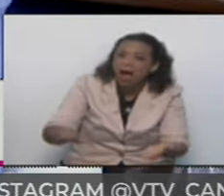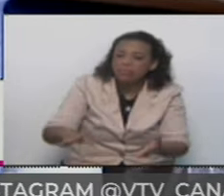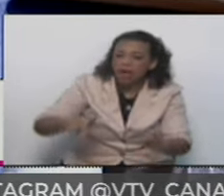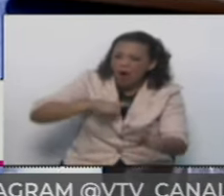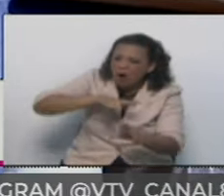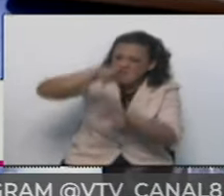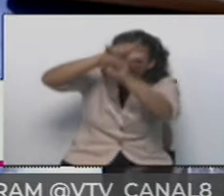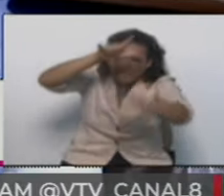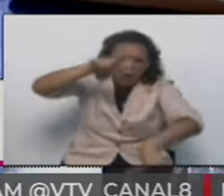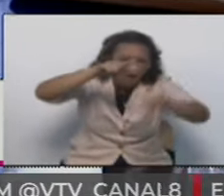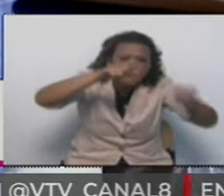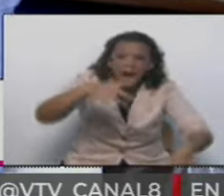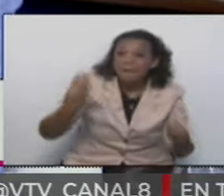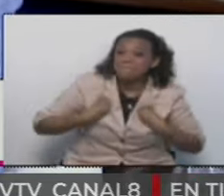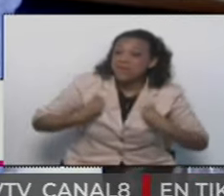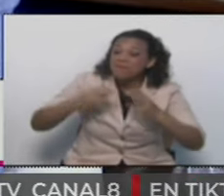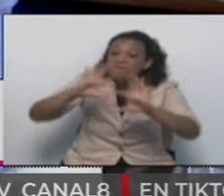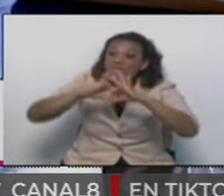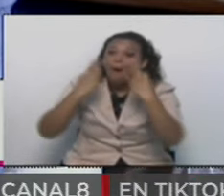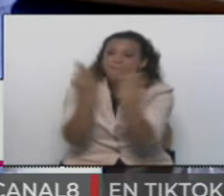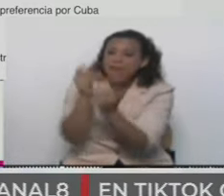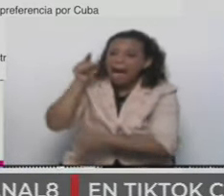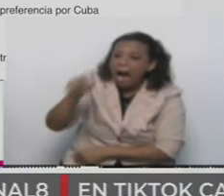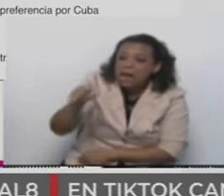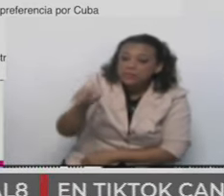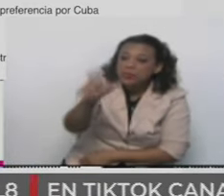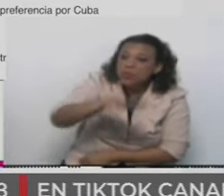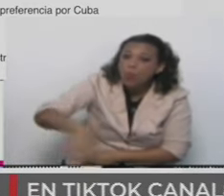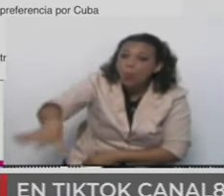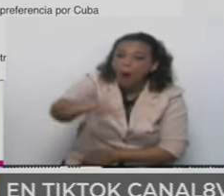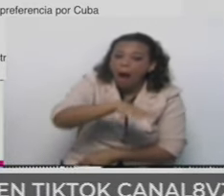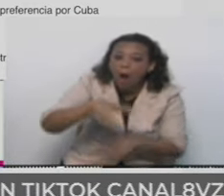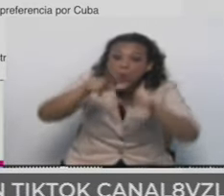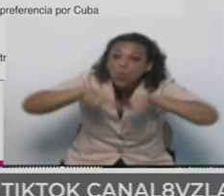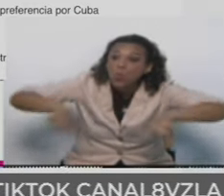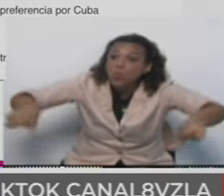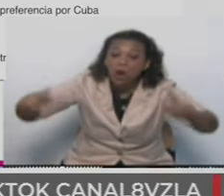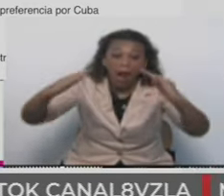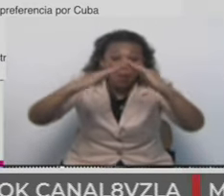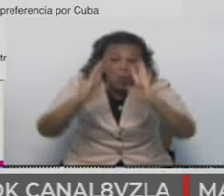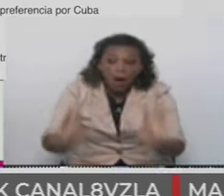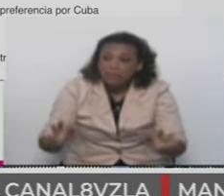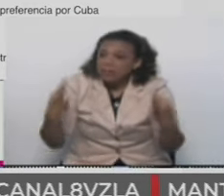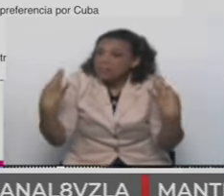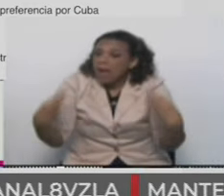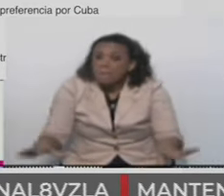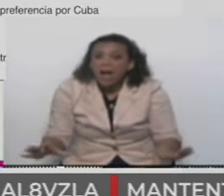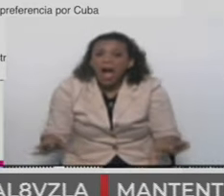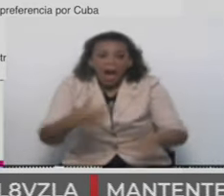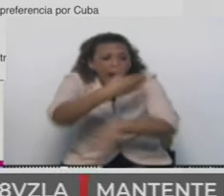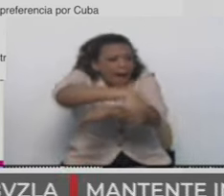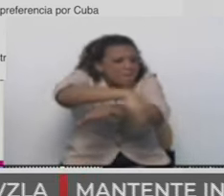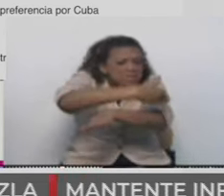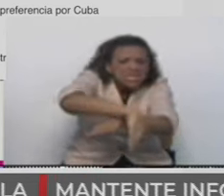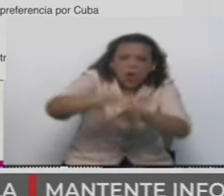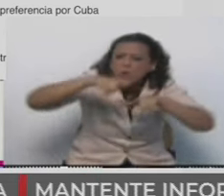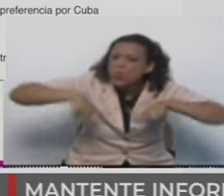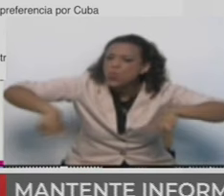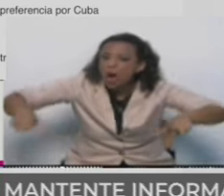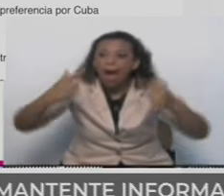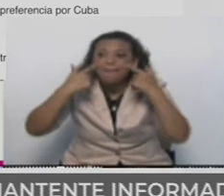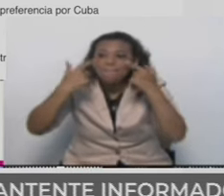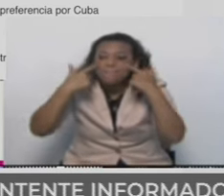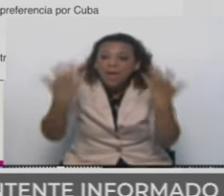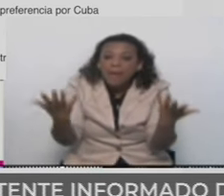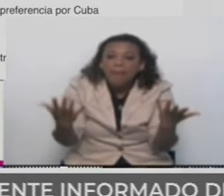Bombardean edificios donde viven familias, lugares de residencia con avenidas centrales. Hay que ver